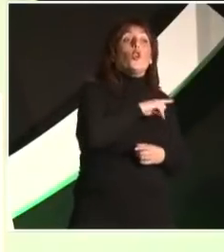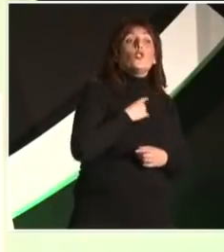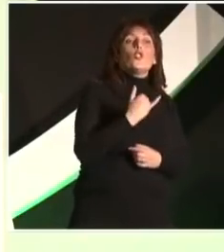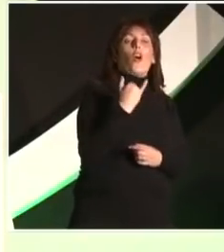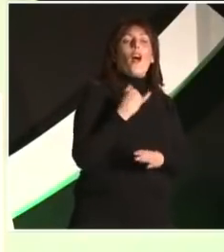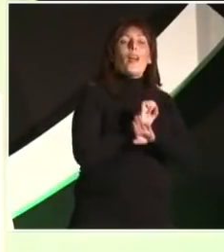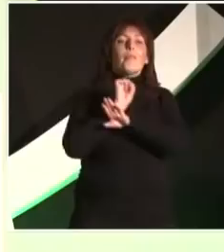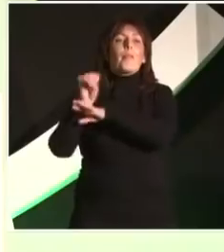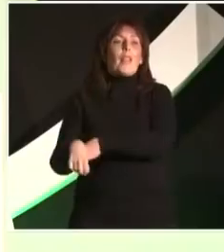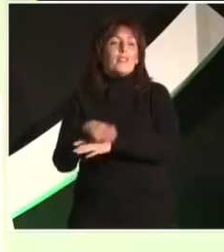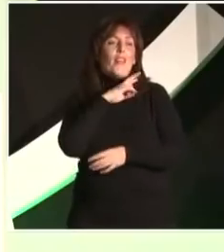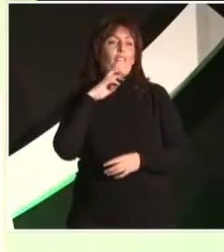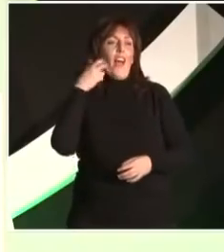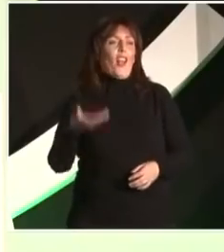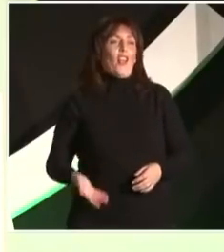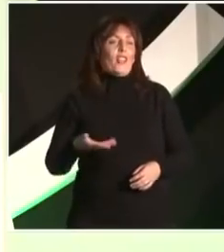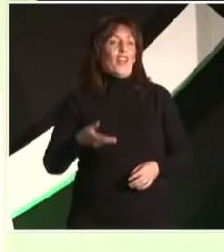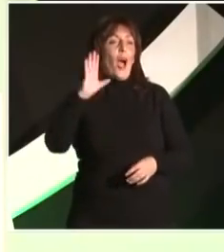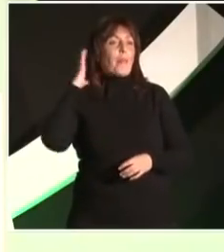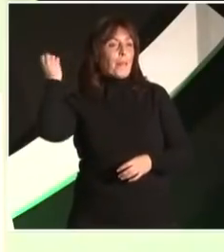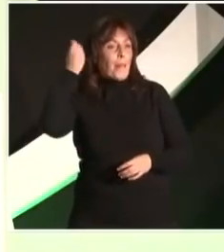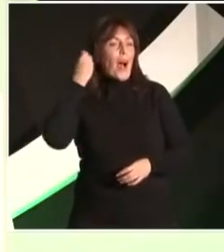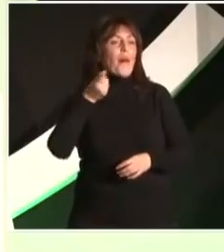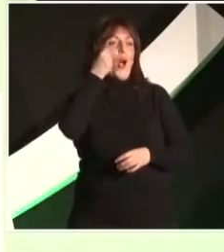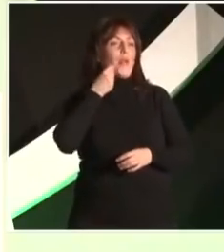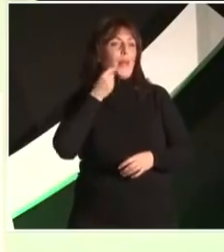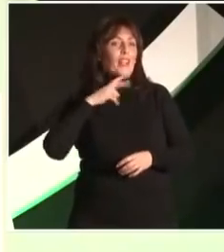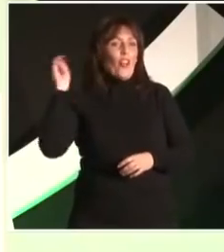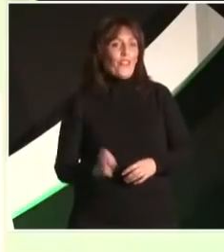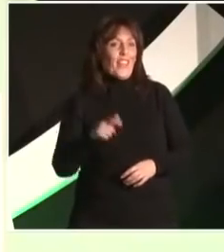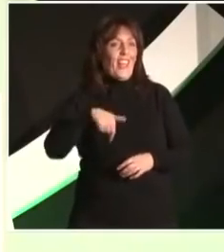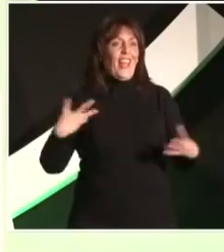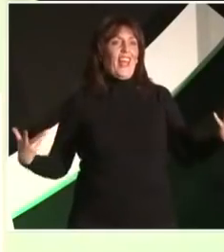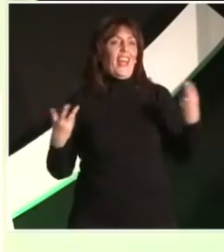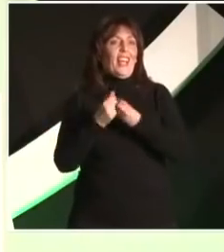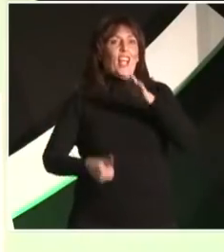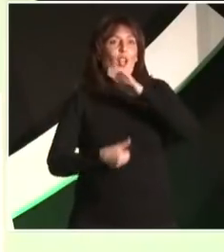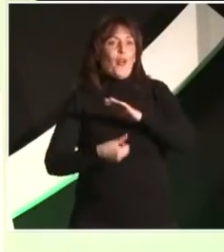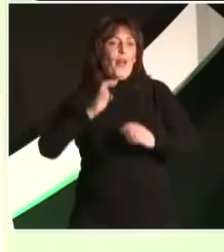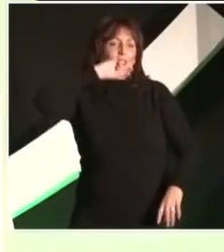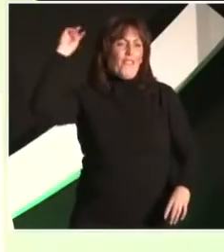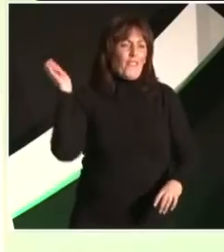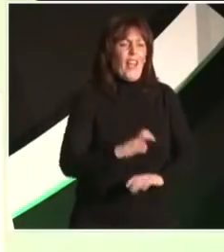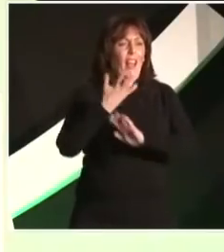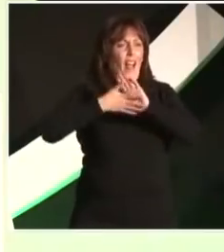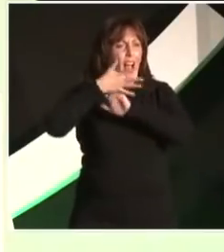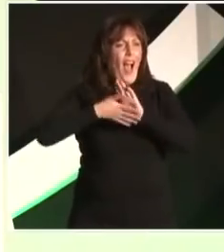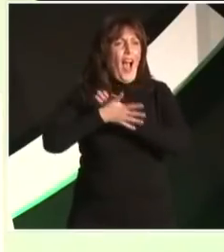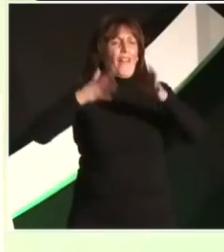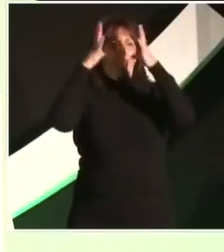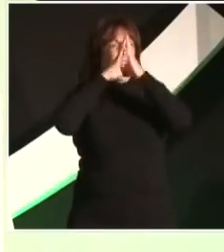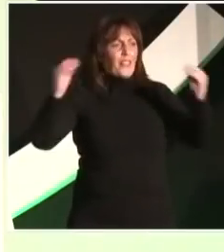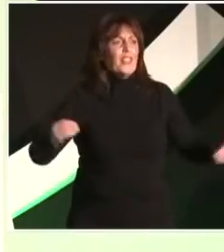más valioso. Tenemos a Pablo Iglesias y Alberto Garzón viniendo aquí desde no sé dónde para decir que hay que hablar de Andalucía y